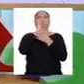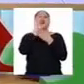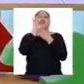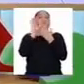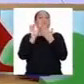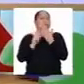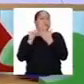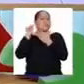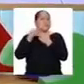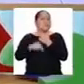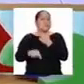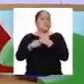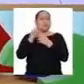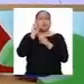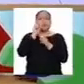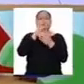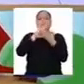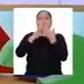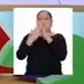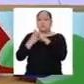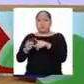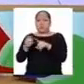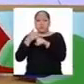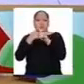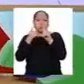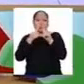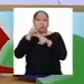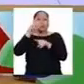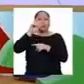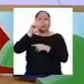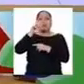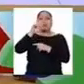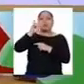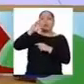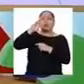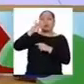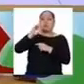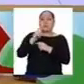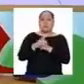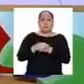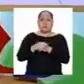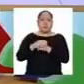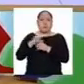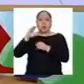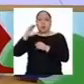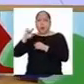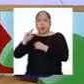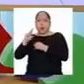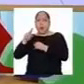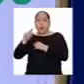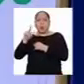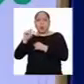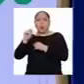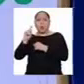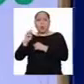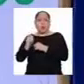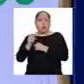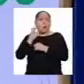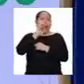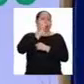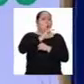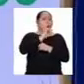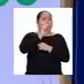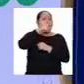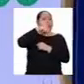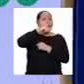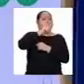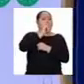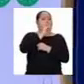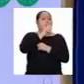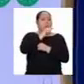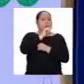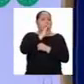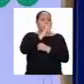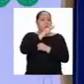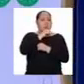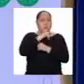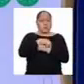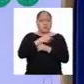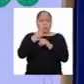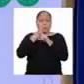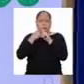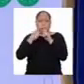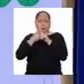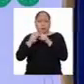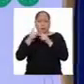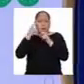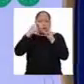de una población mediante variables cualitativas o cuantitativas. Vimos los distintos tipos de